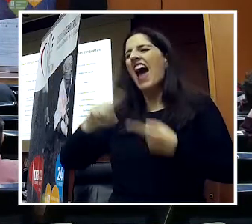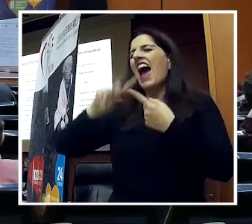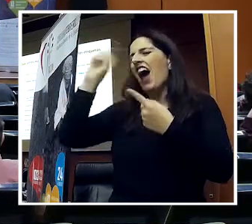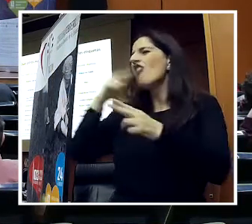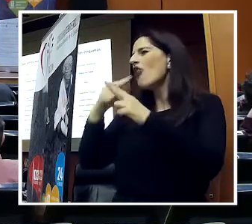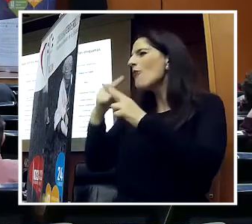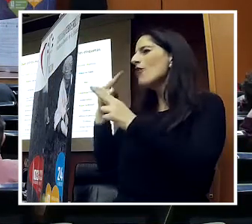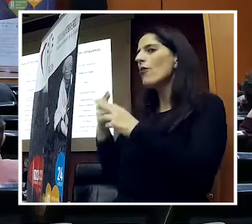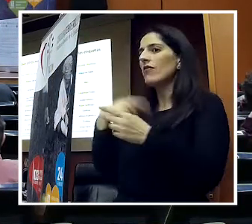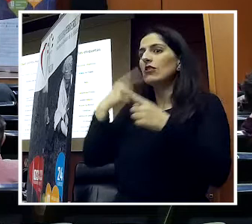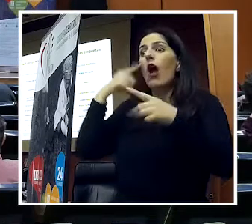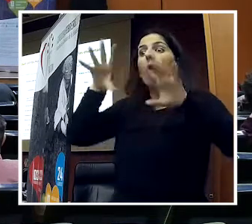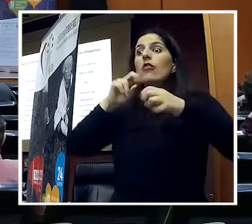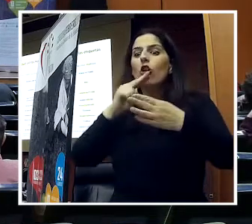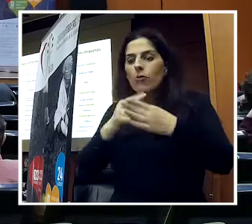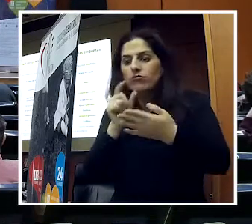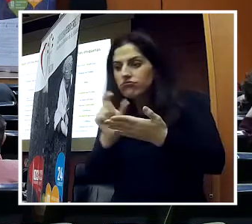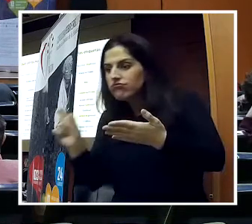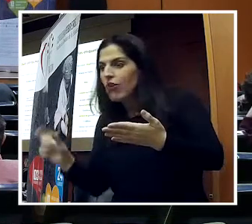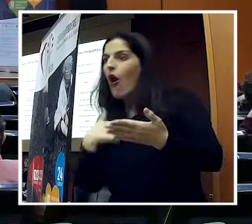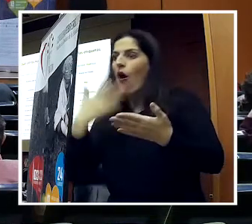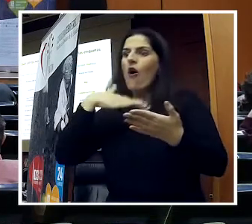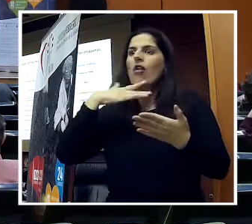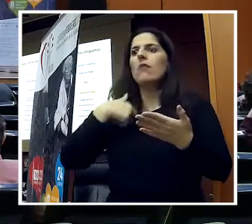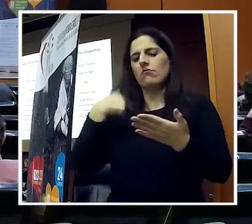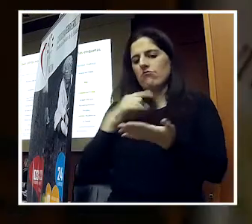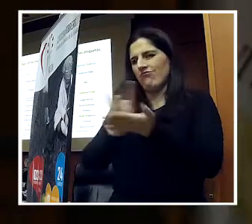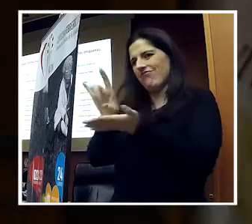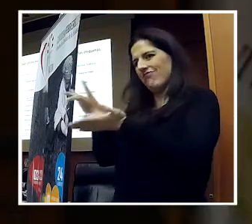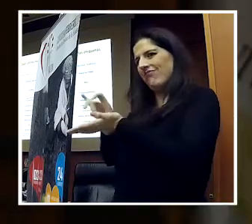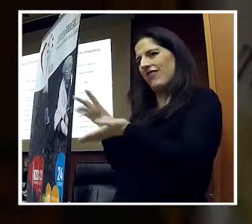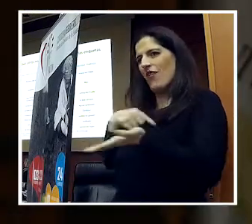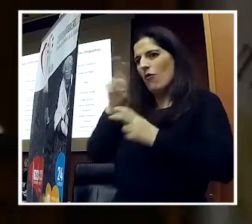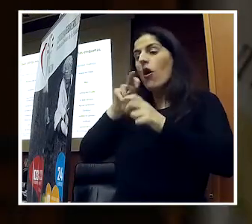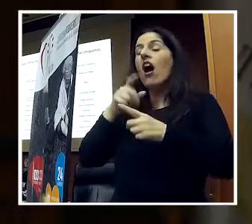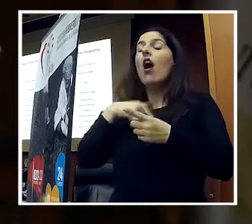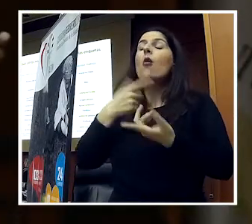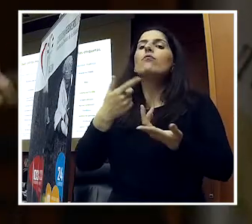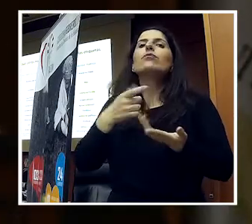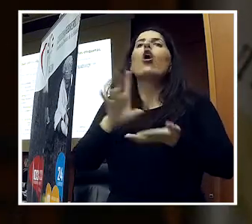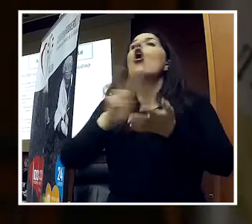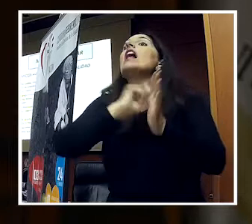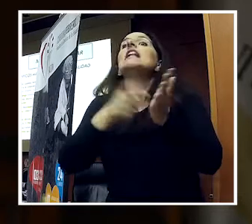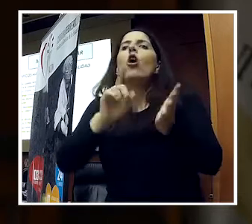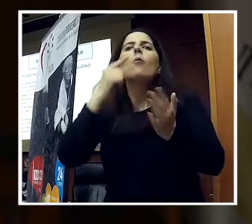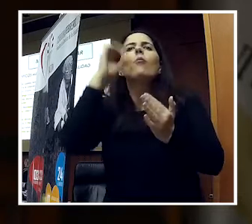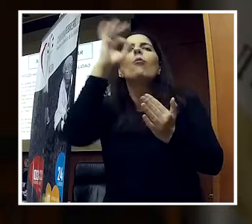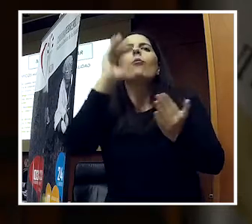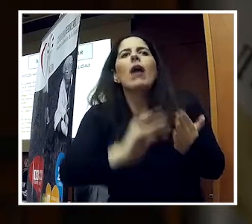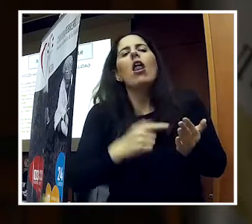y descartar todos aquellos que tengan este tipo de sustancias, o al menos utilizar y coger aquellos que tengan menos cantidad de azúcar.